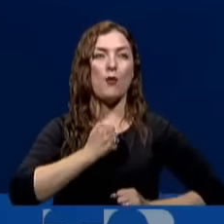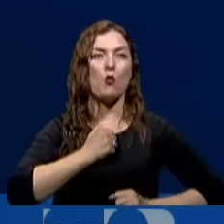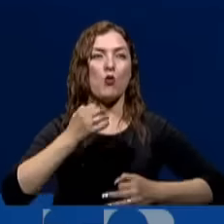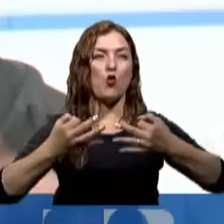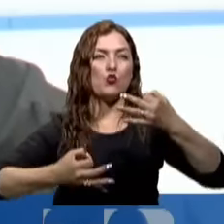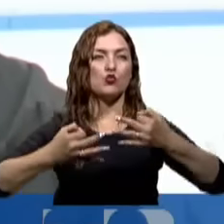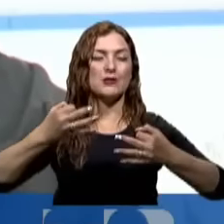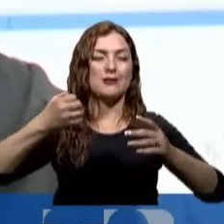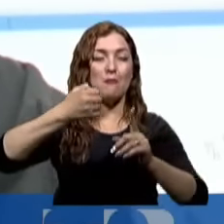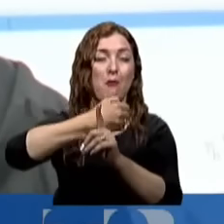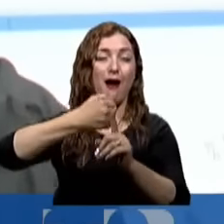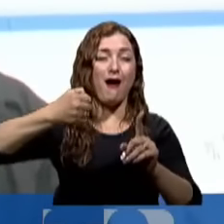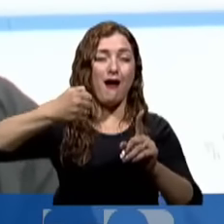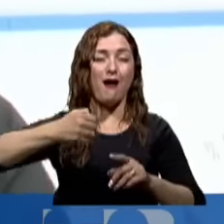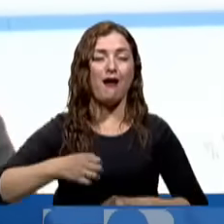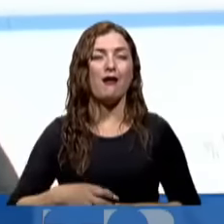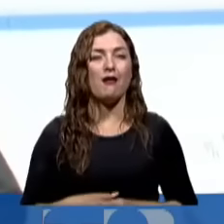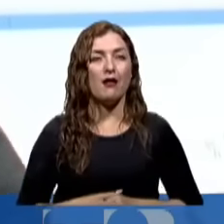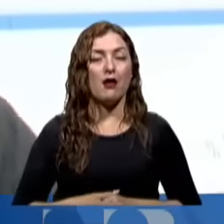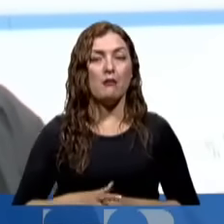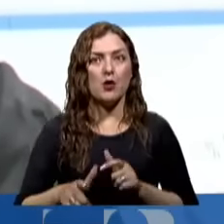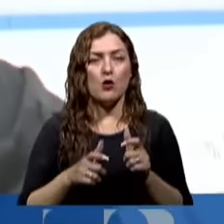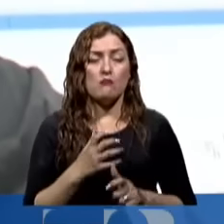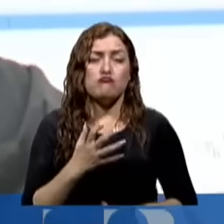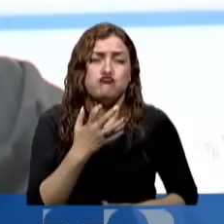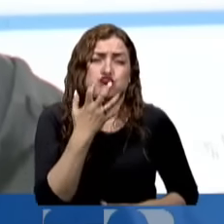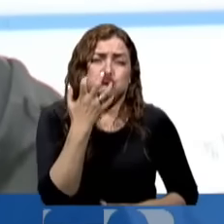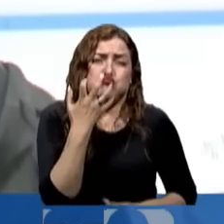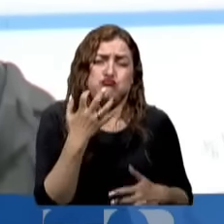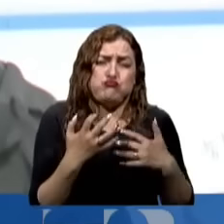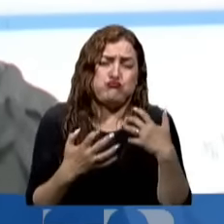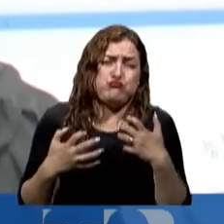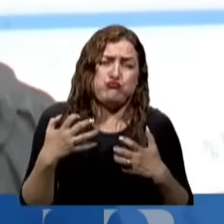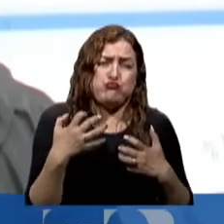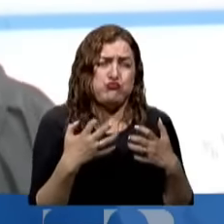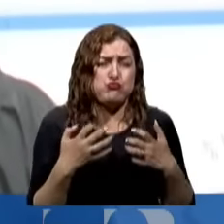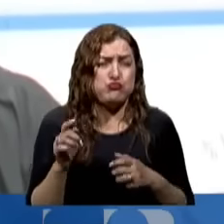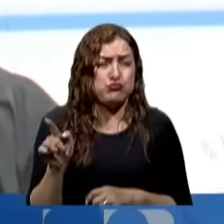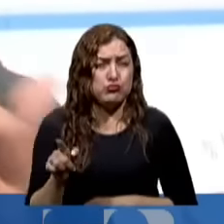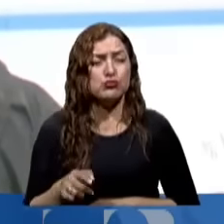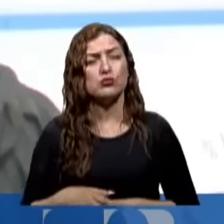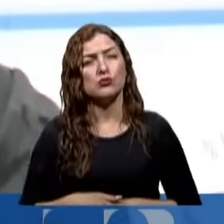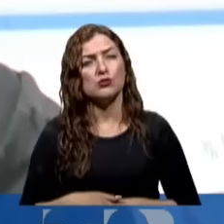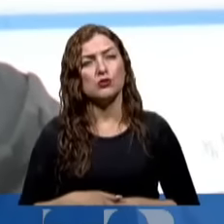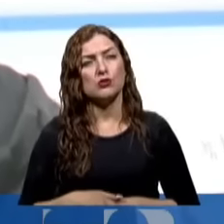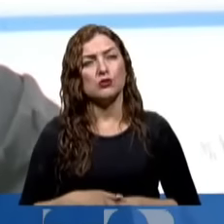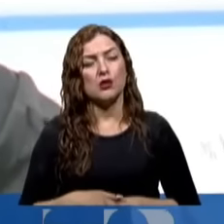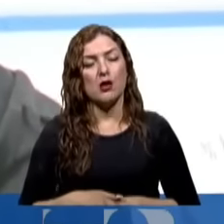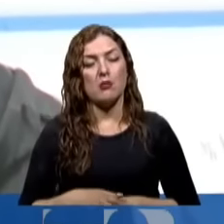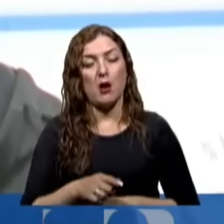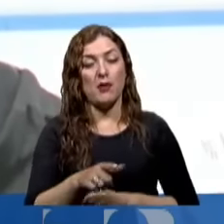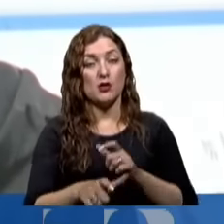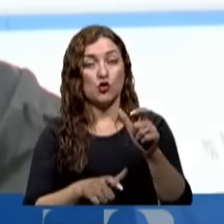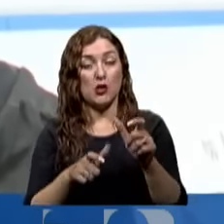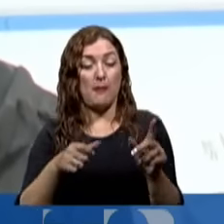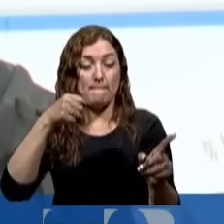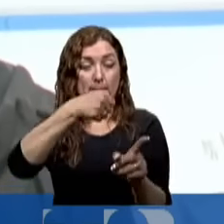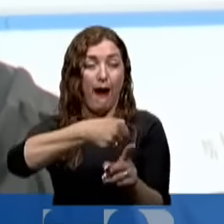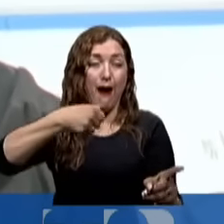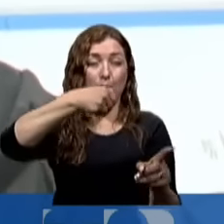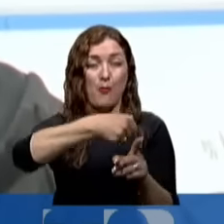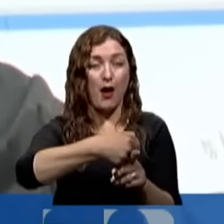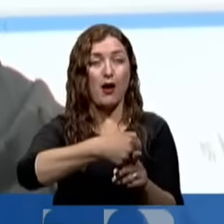mano propia. La ciudadanía salió enardecida viendo de lo que estaba pasando los hechos y comenzaron a agredirle. De igual forma nosotros